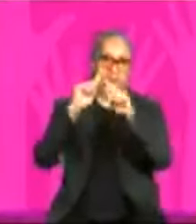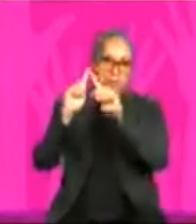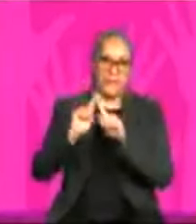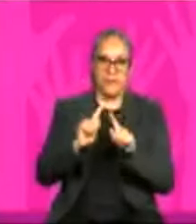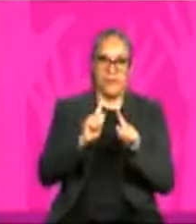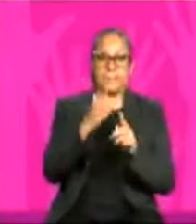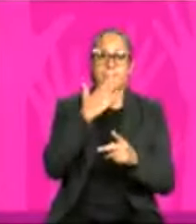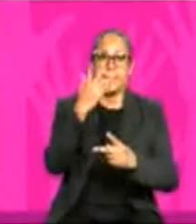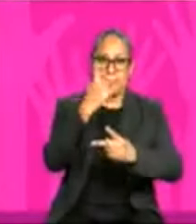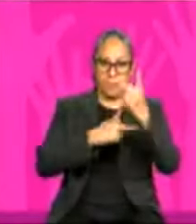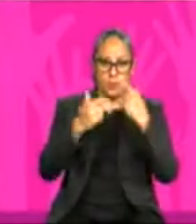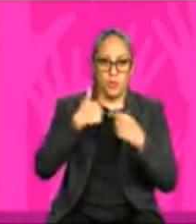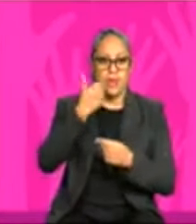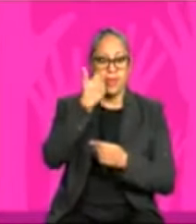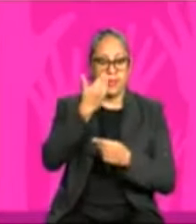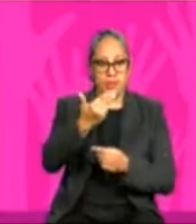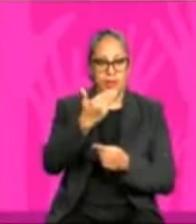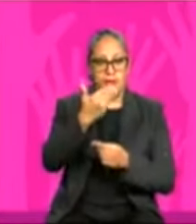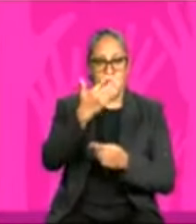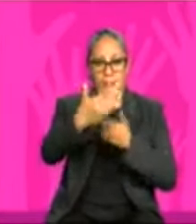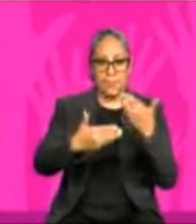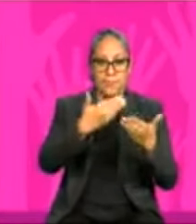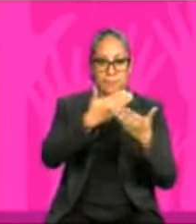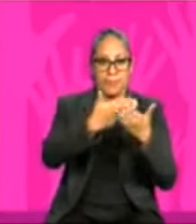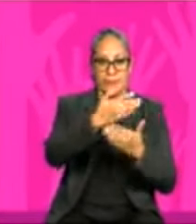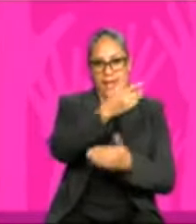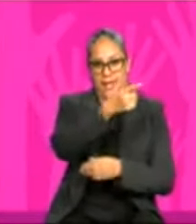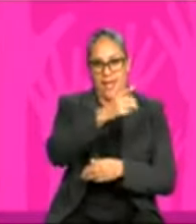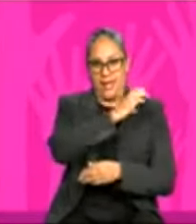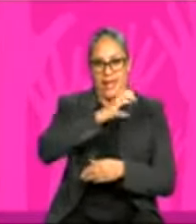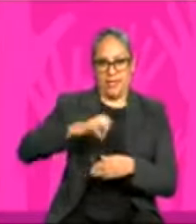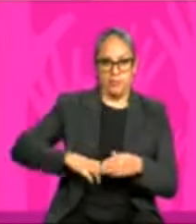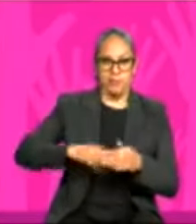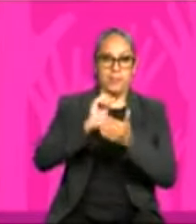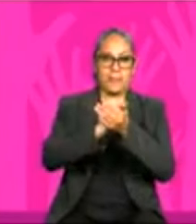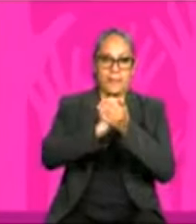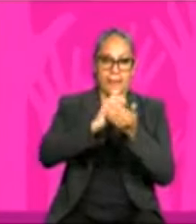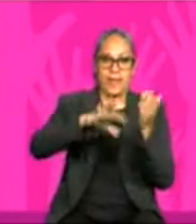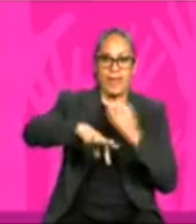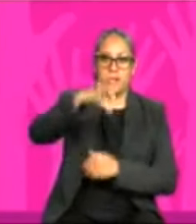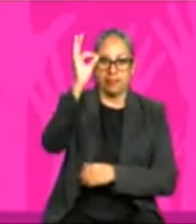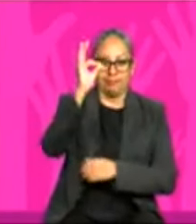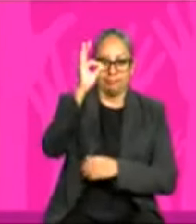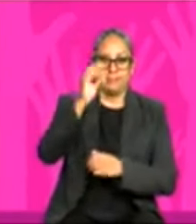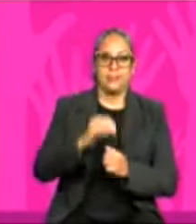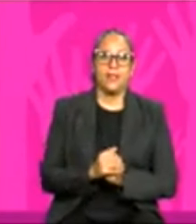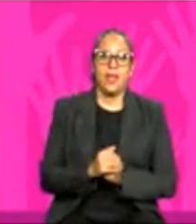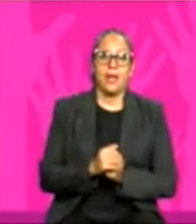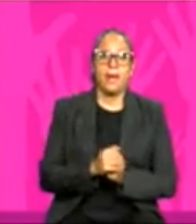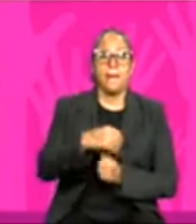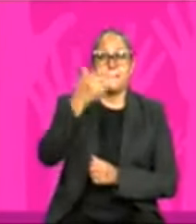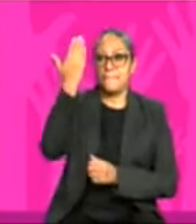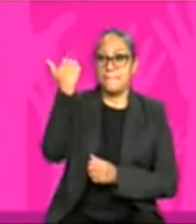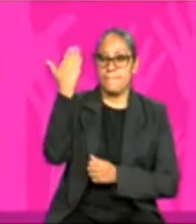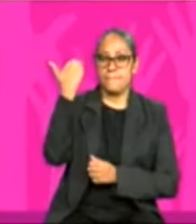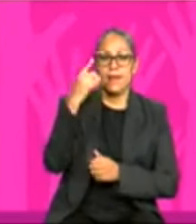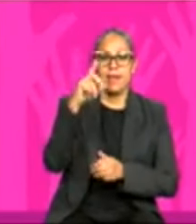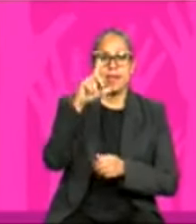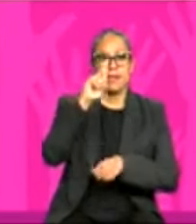bienvenida y voy a presentar a las candidatas conforme a los resultados del sorteo realizado en sesión extraordinaria del pasado